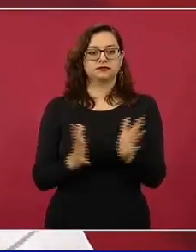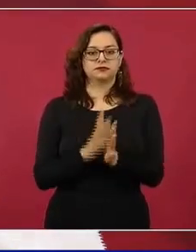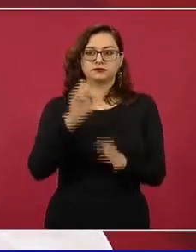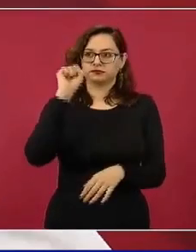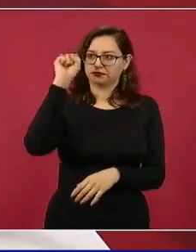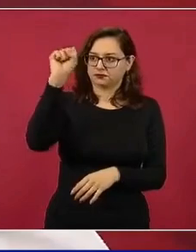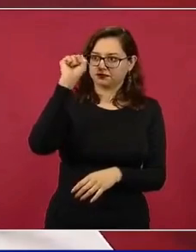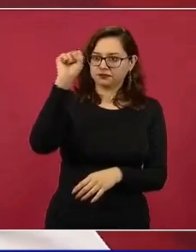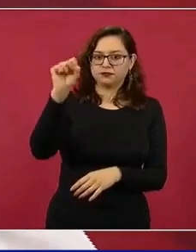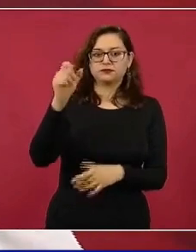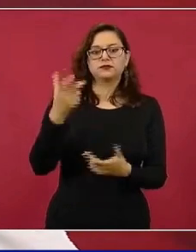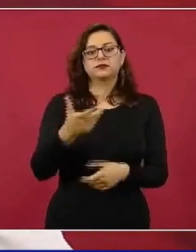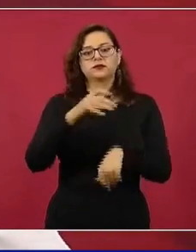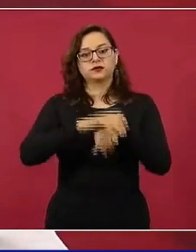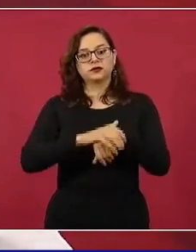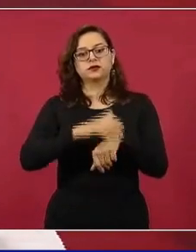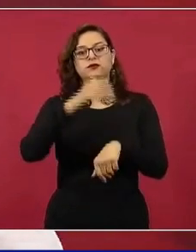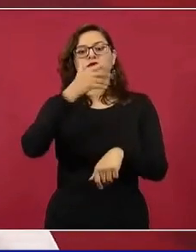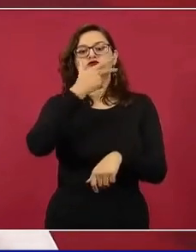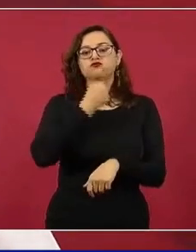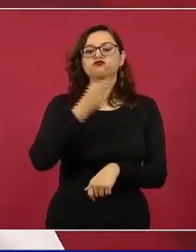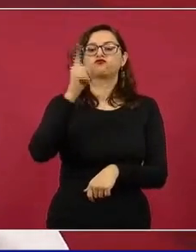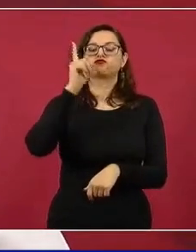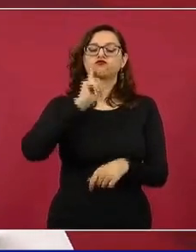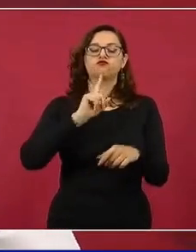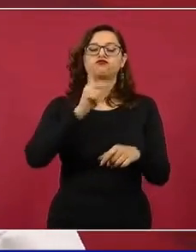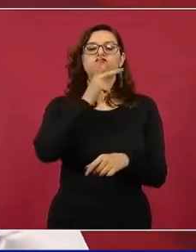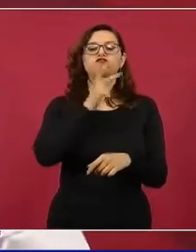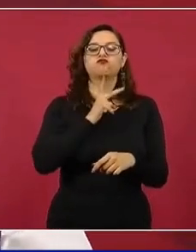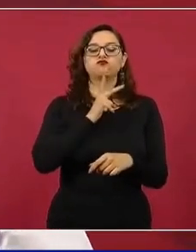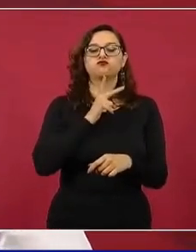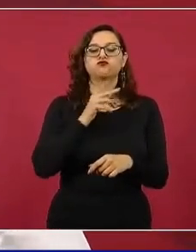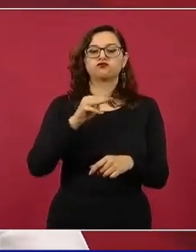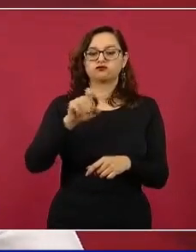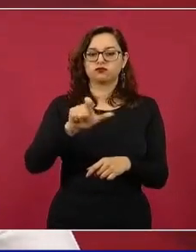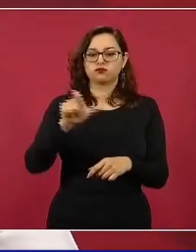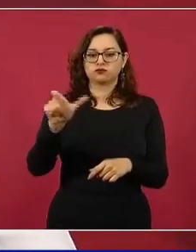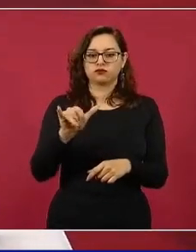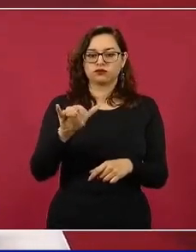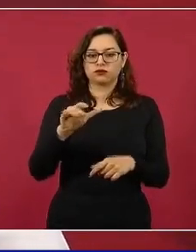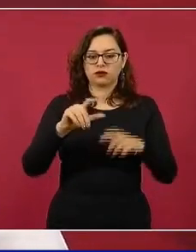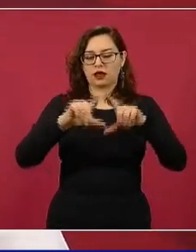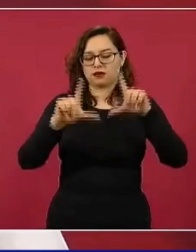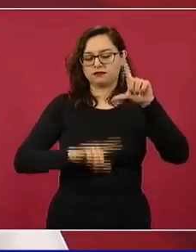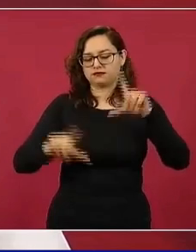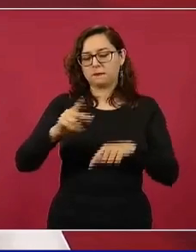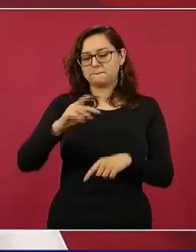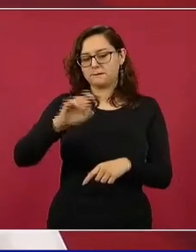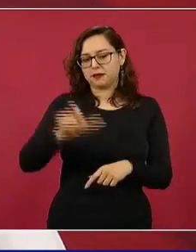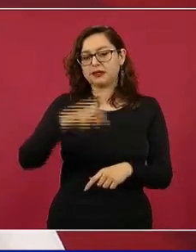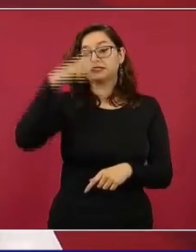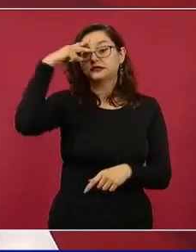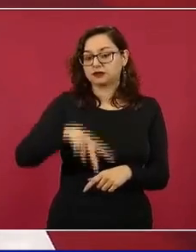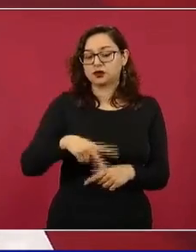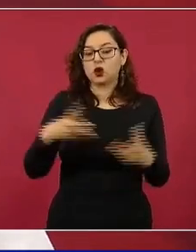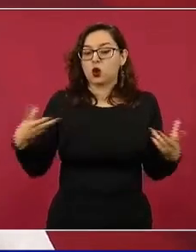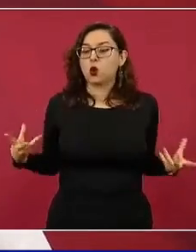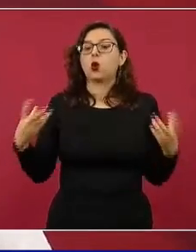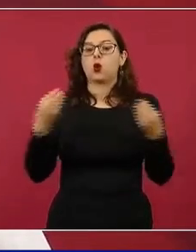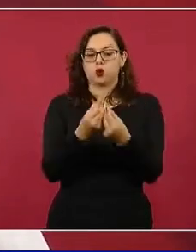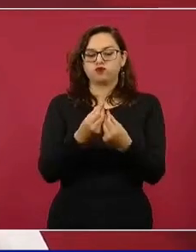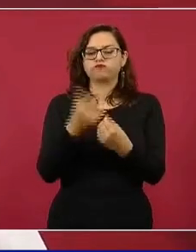nuestro país. Amigas y amigos petroleros de México, hagámoslo juntos, no bajemos la guardia en la